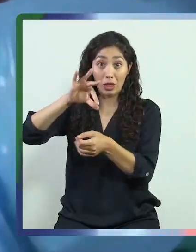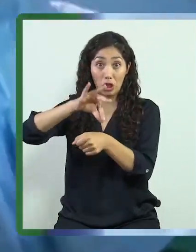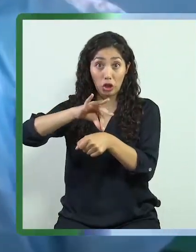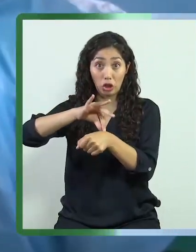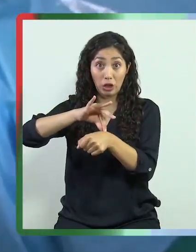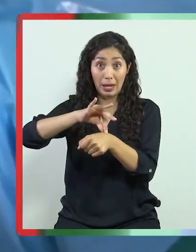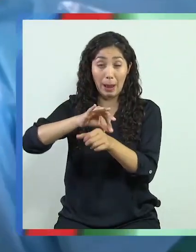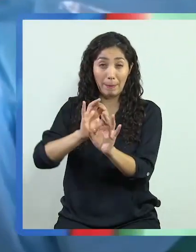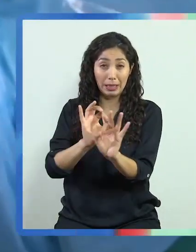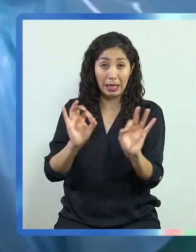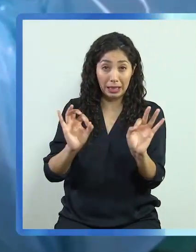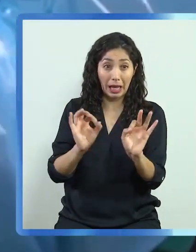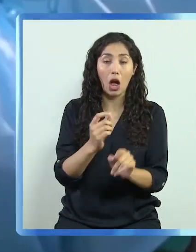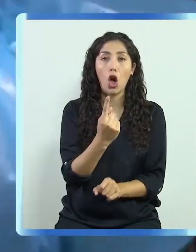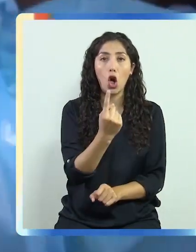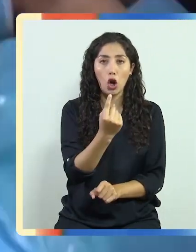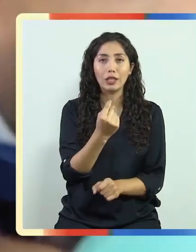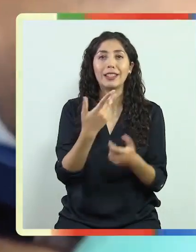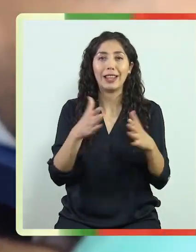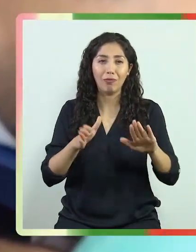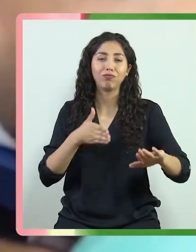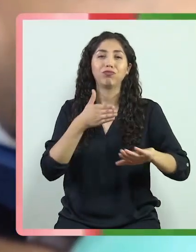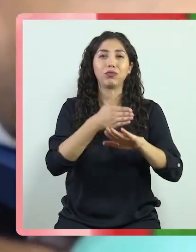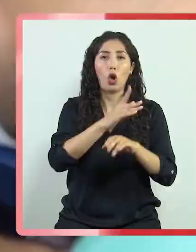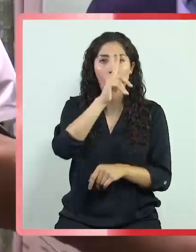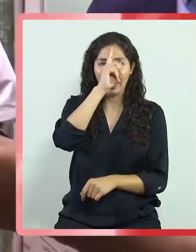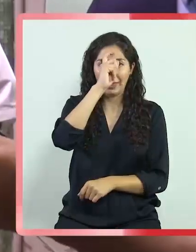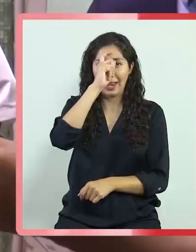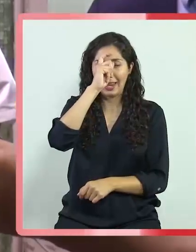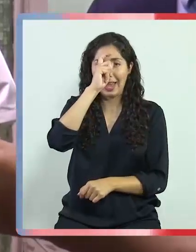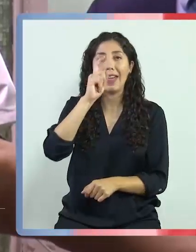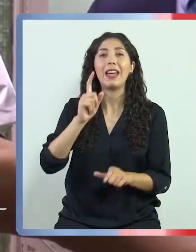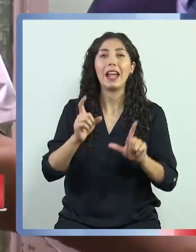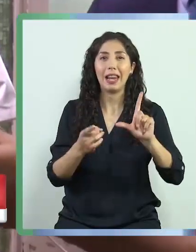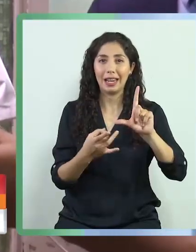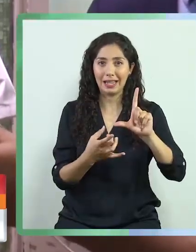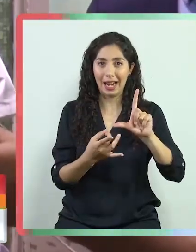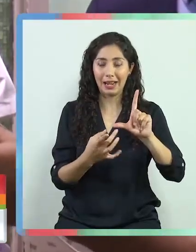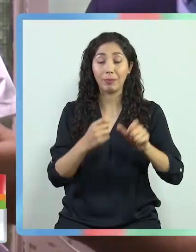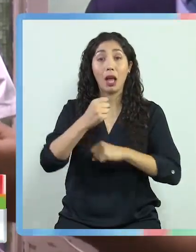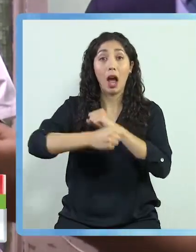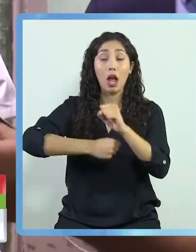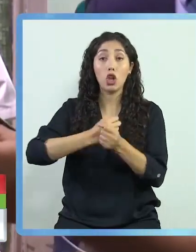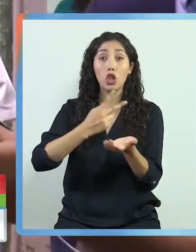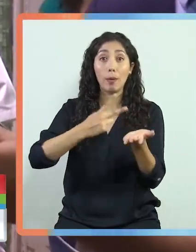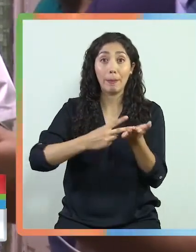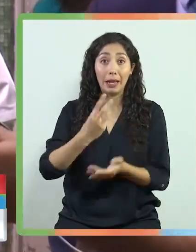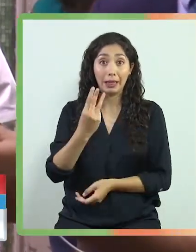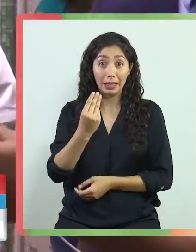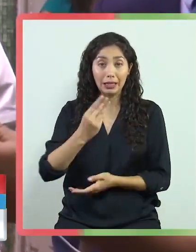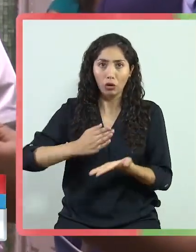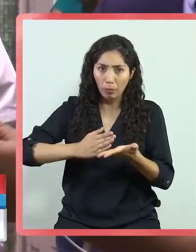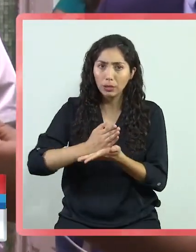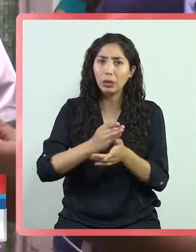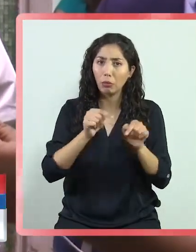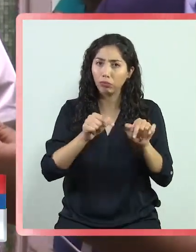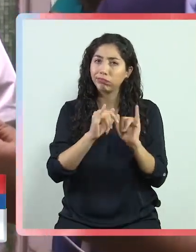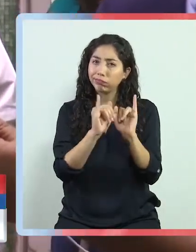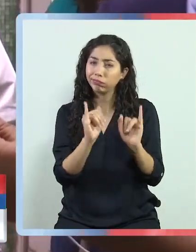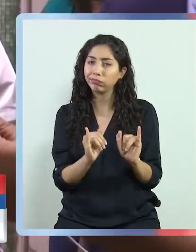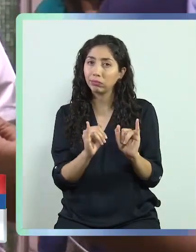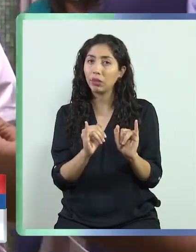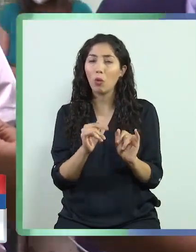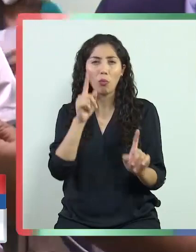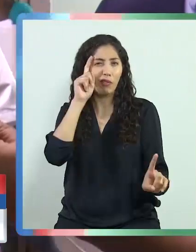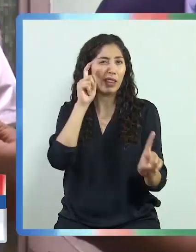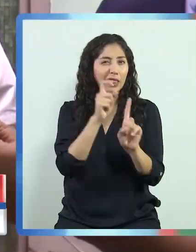especialistas egresados, 11 han llegado al Hospital de Linares. En el año 2013 partimos con esta estrategia a